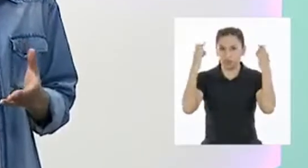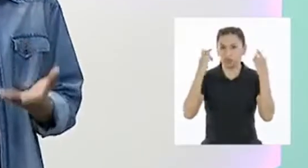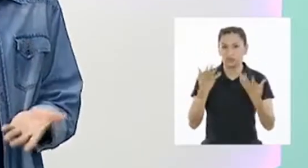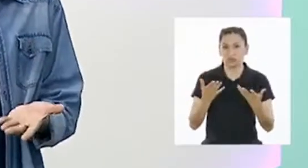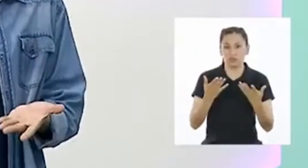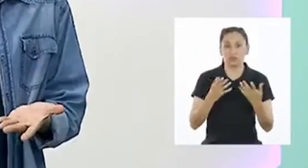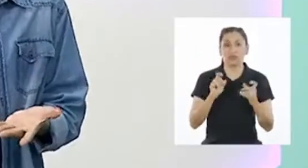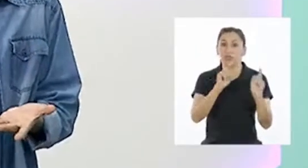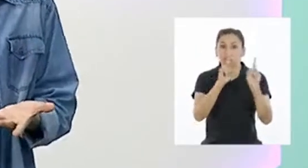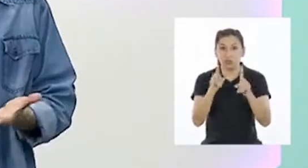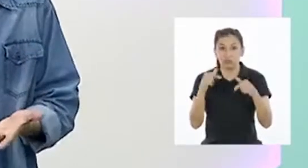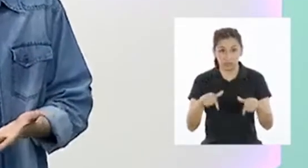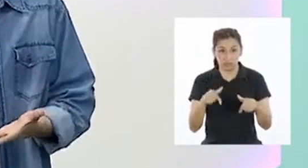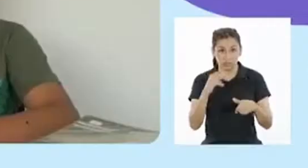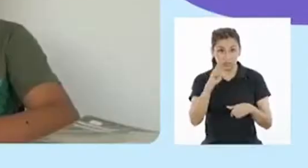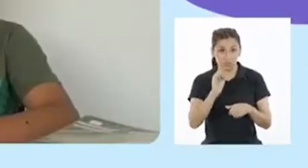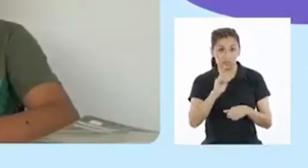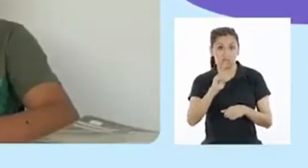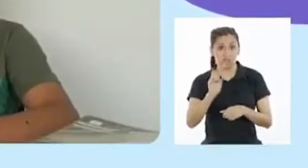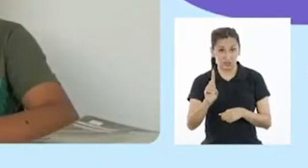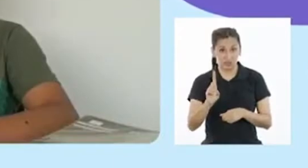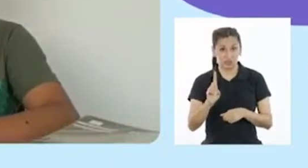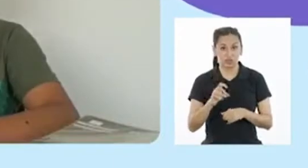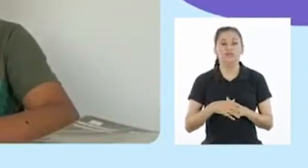Entonces, ¿estamos en el 2021?